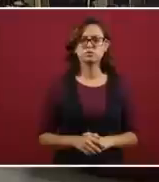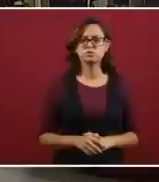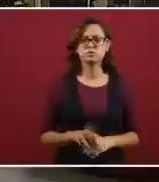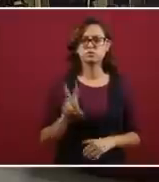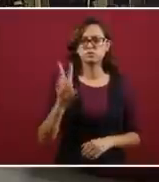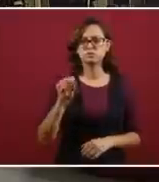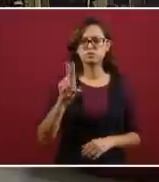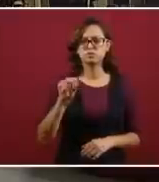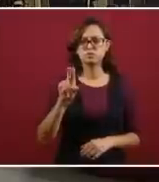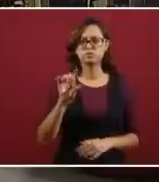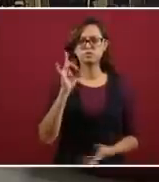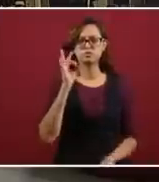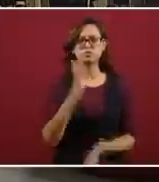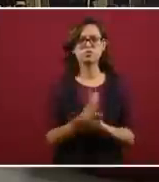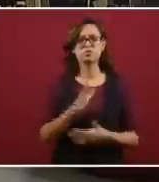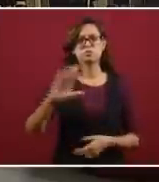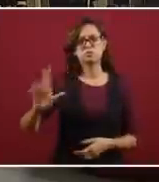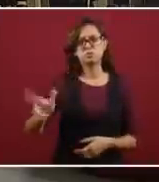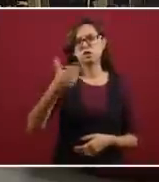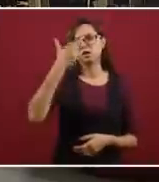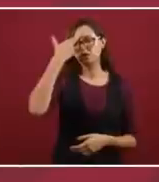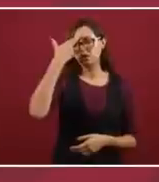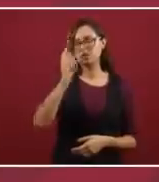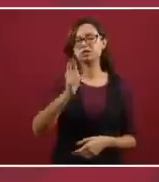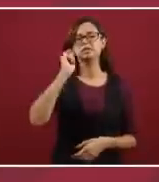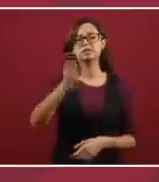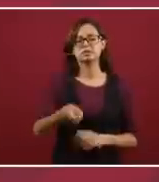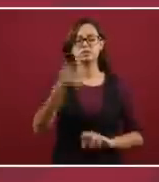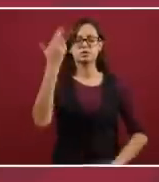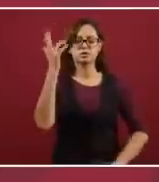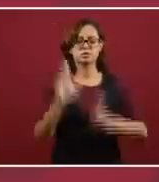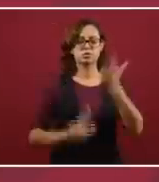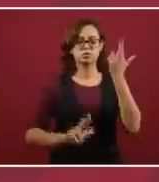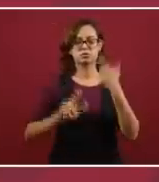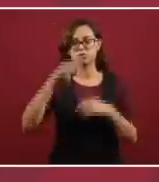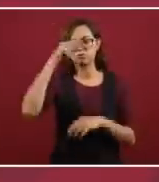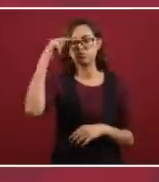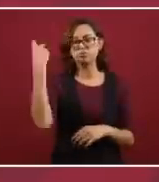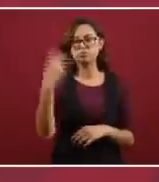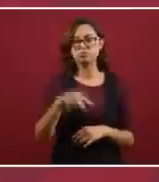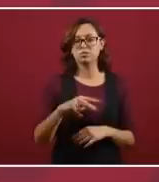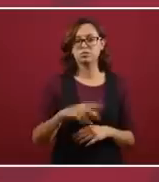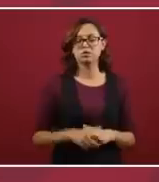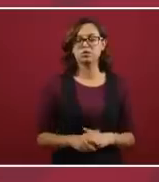Vamos a recordar lo que fue la revolución. Una